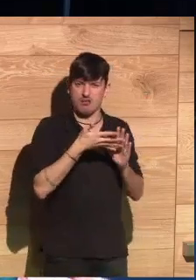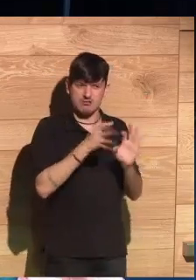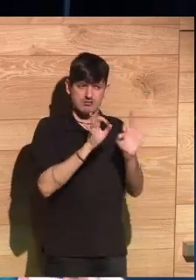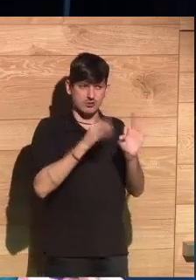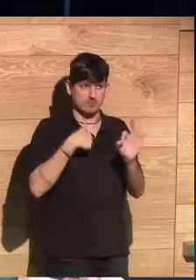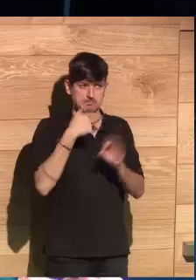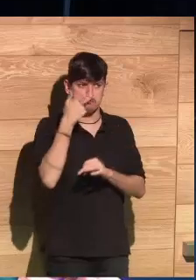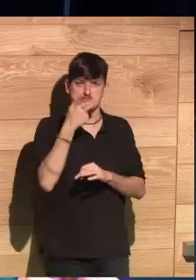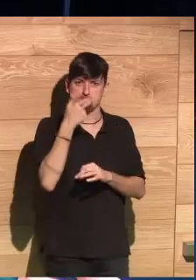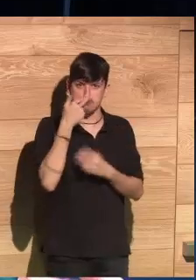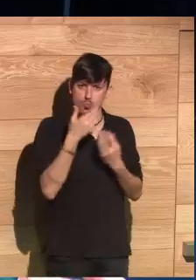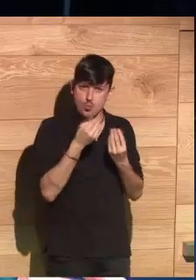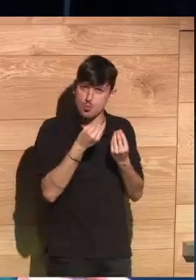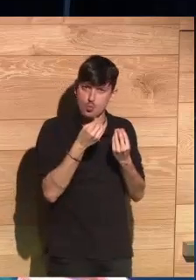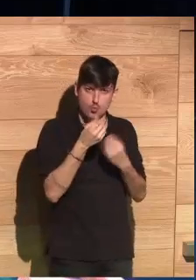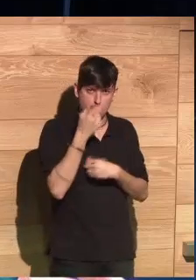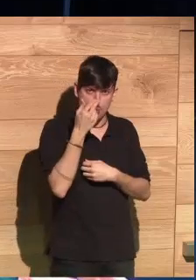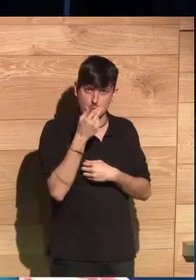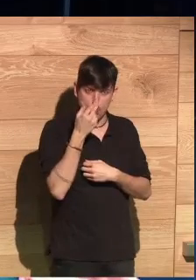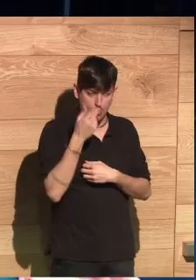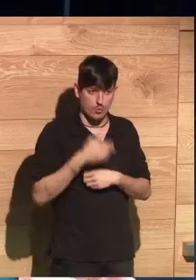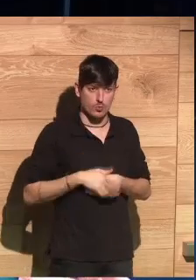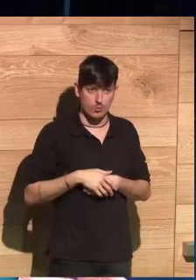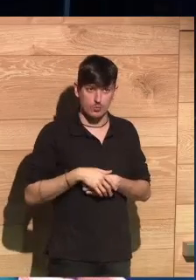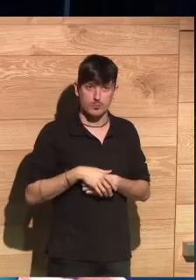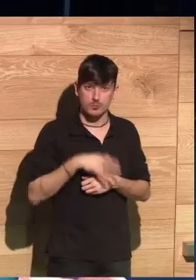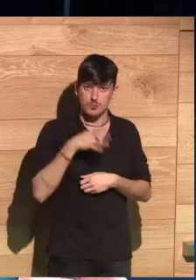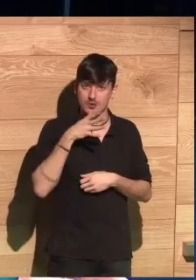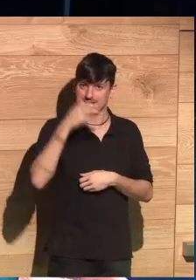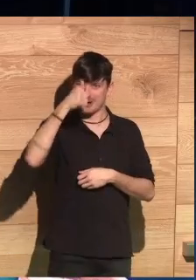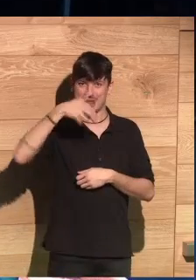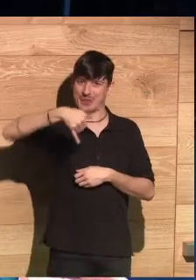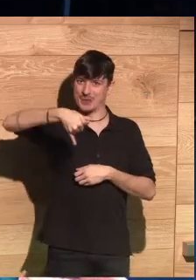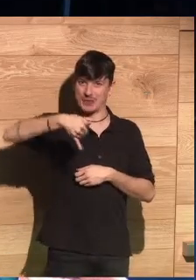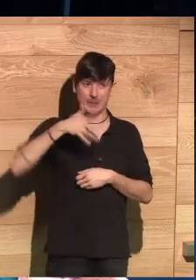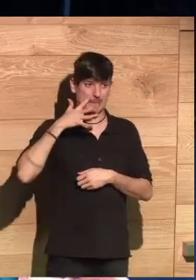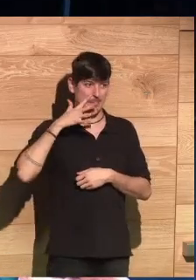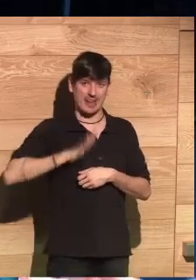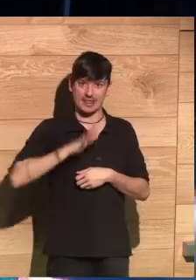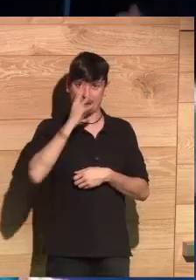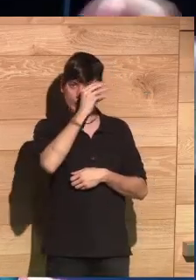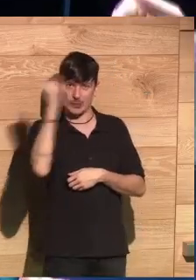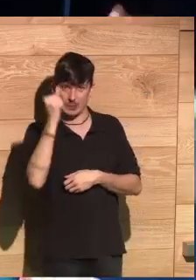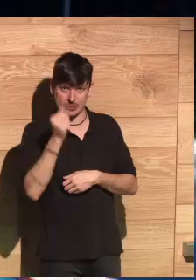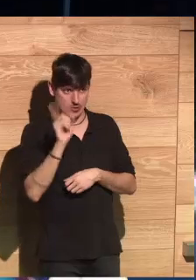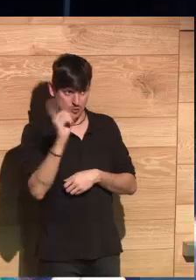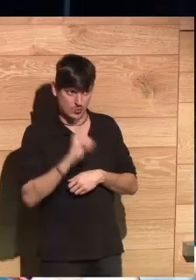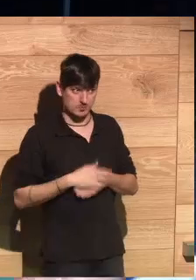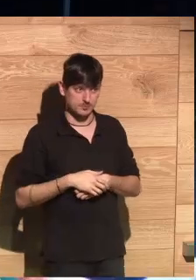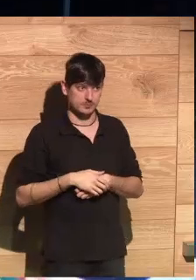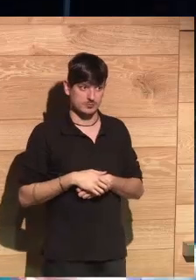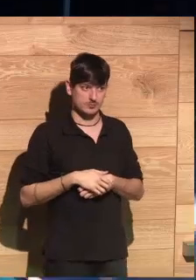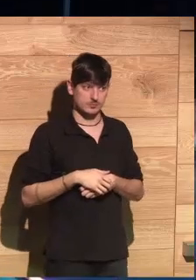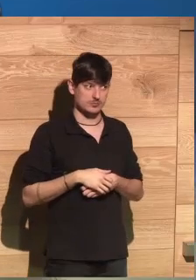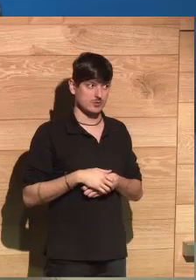me interesa mucho, porque es la más vulnerable y la que parece que está siempre olvidada. Luego, si quieres, profundizamos un